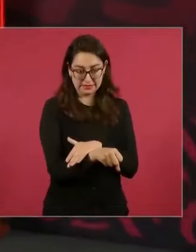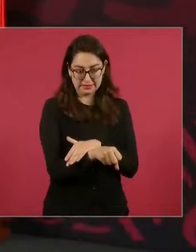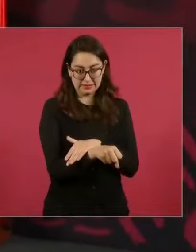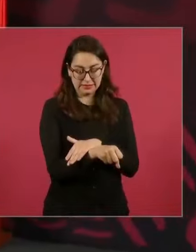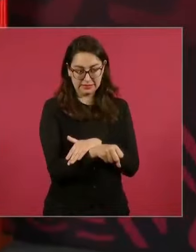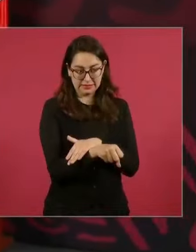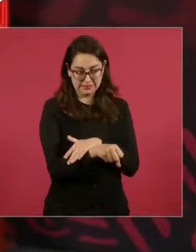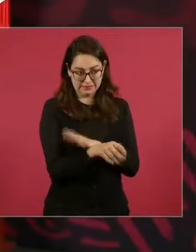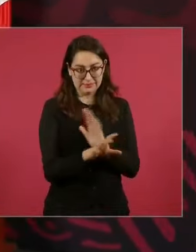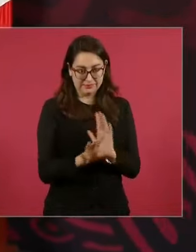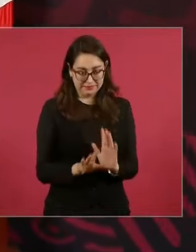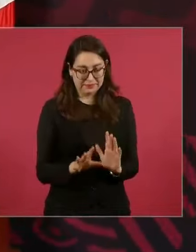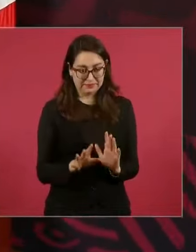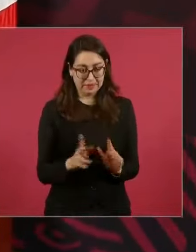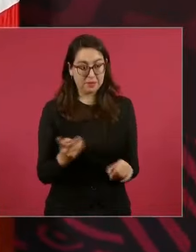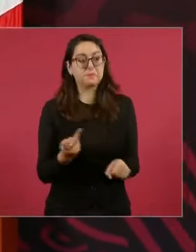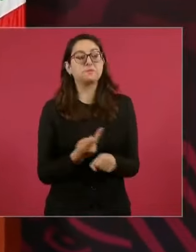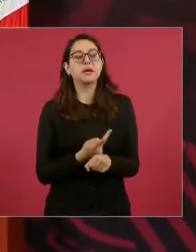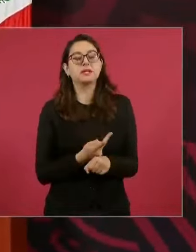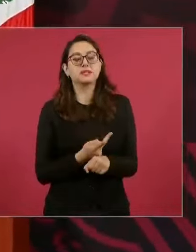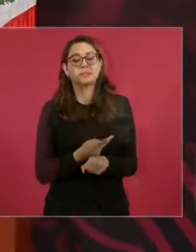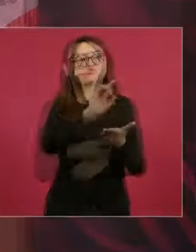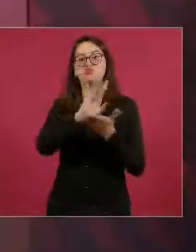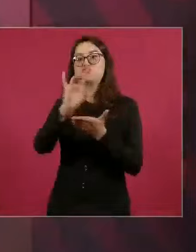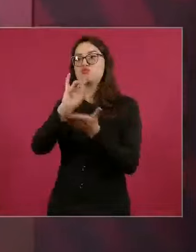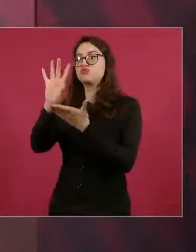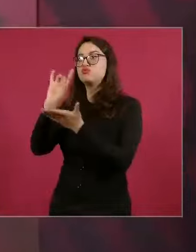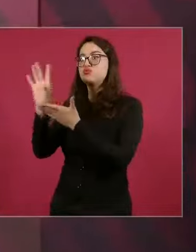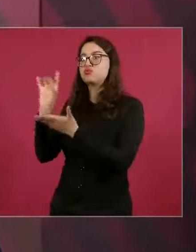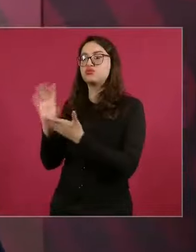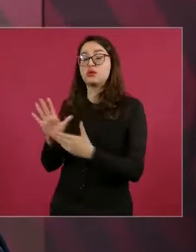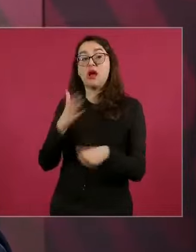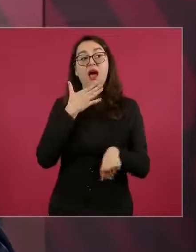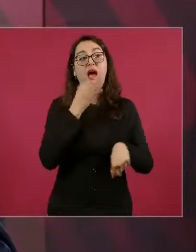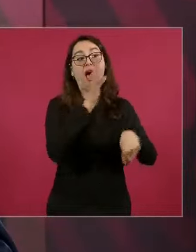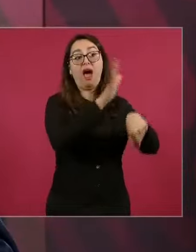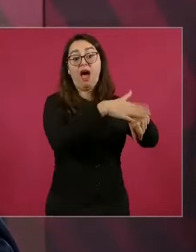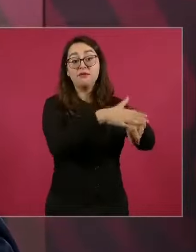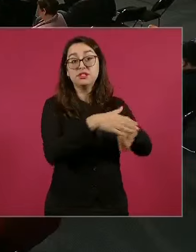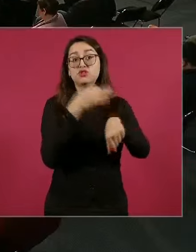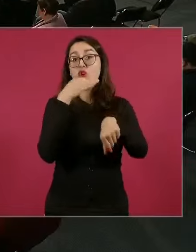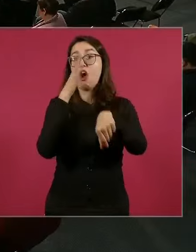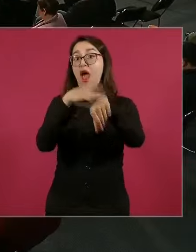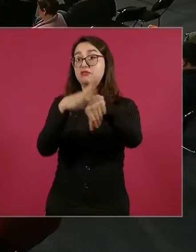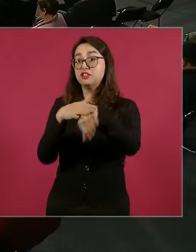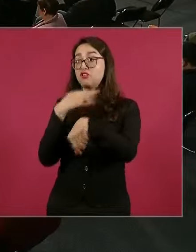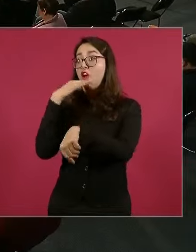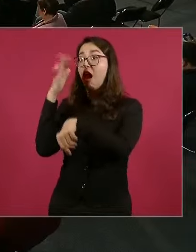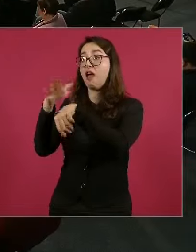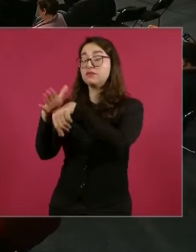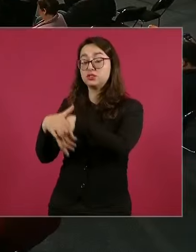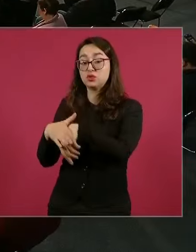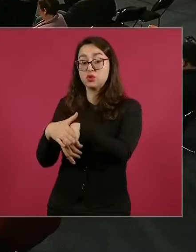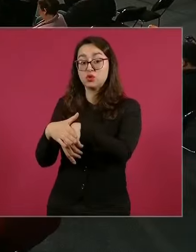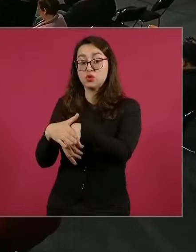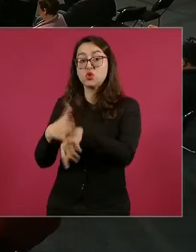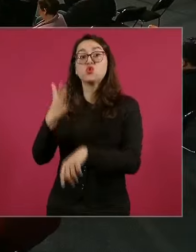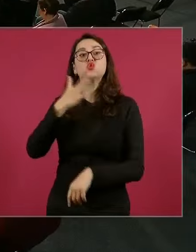durante años estuvo investigando si había alguna vinculación entre aliados del actual presidente y el narcotráfico. Esa es,